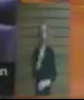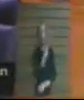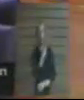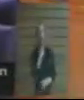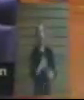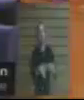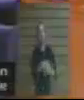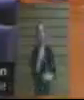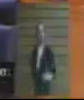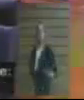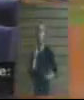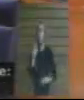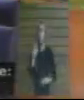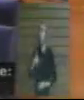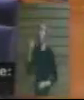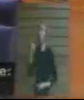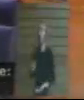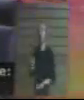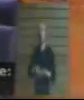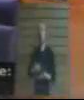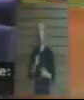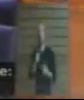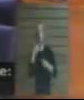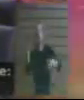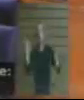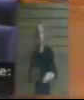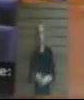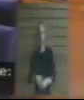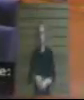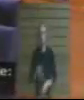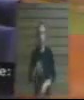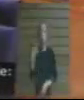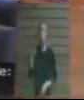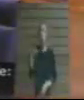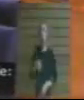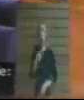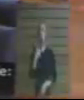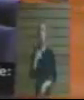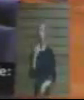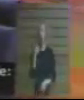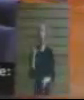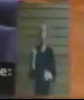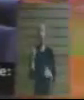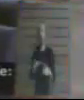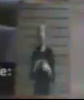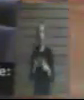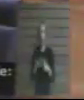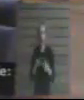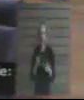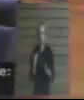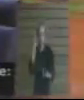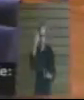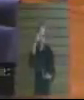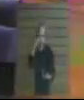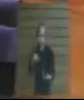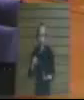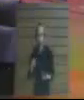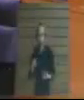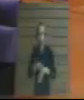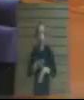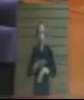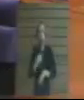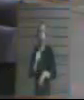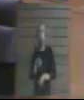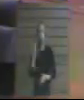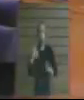decir banca pública, vale. Y los de Podemos, bueno, pues algo social, fenomenal, ya, ya. Pero el consejero dice lo que dice. Y